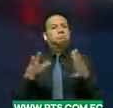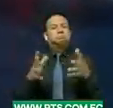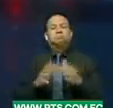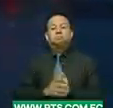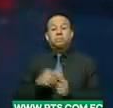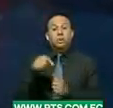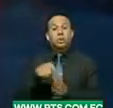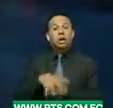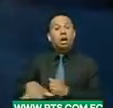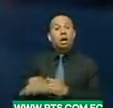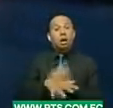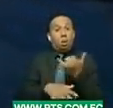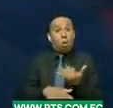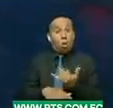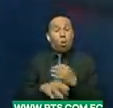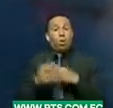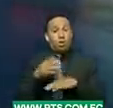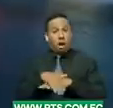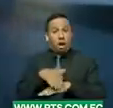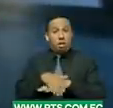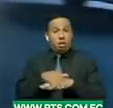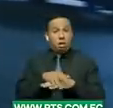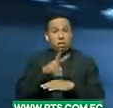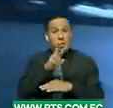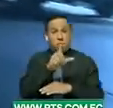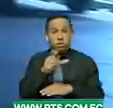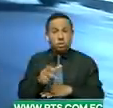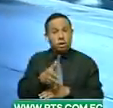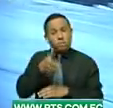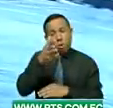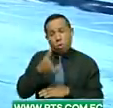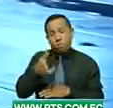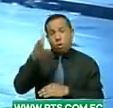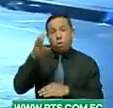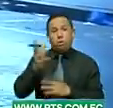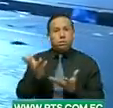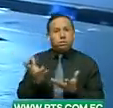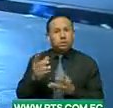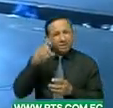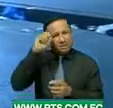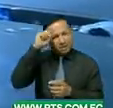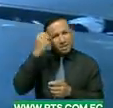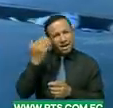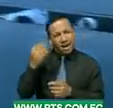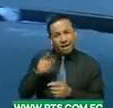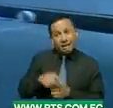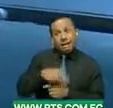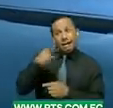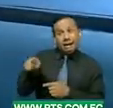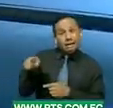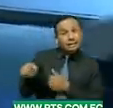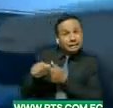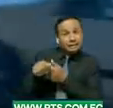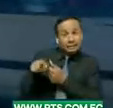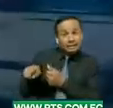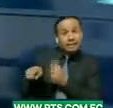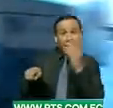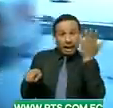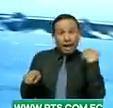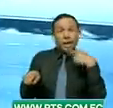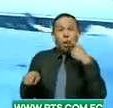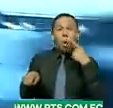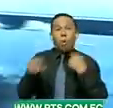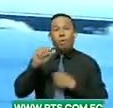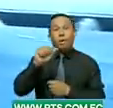ocurrió el doble crimen y a unos 300 metros en donde asesinaron al atleta Alex Quiñones